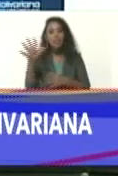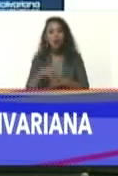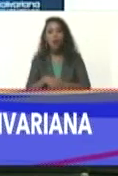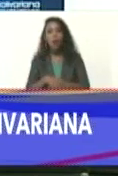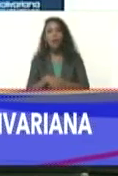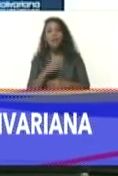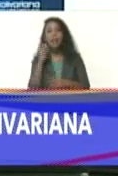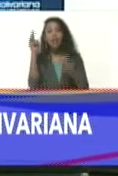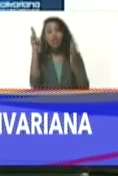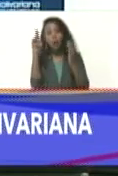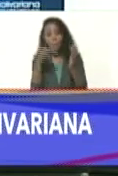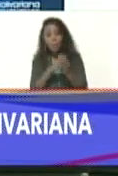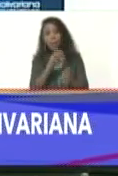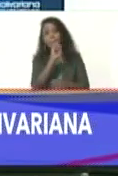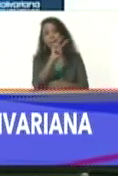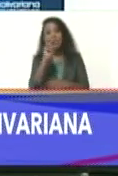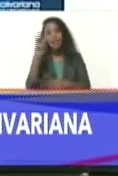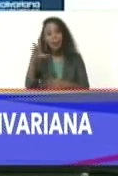2023, mejor.